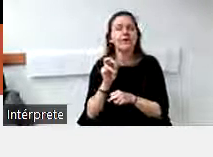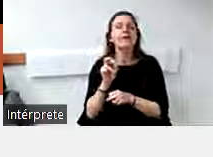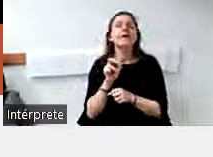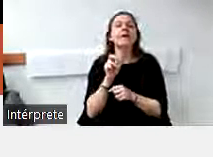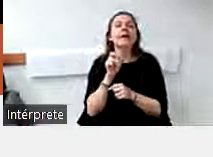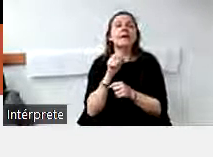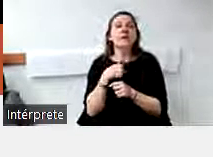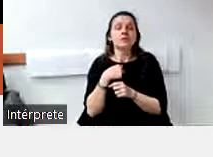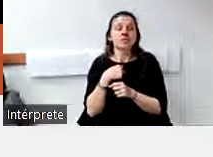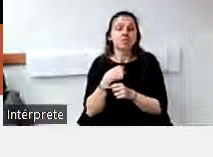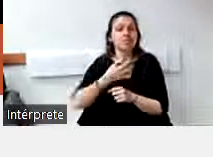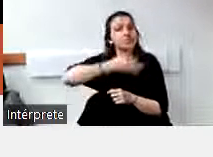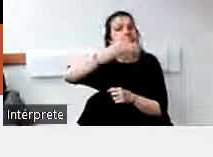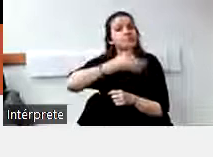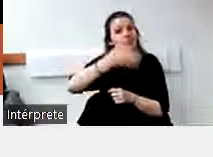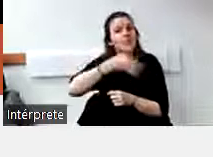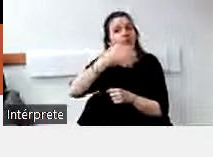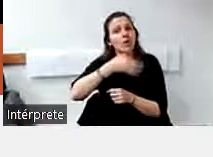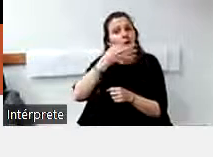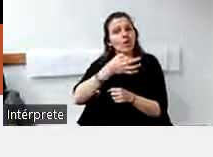una organización de América Latina,